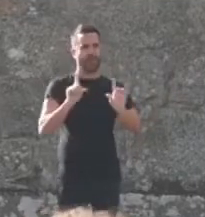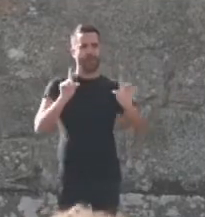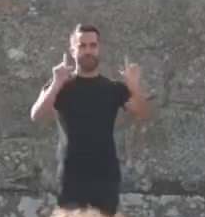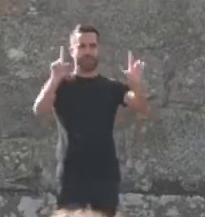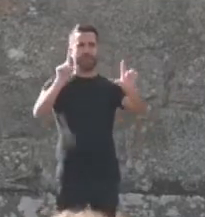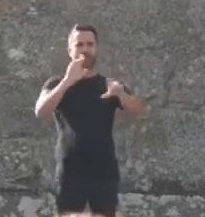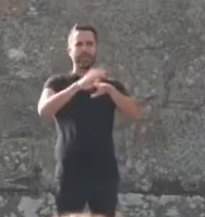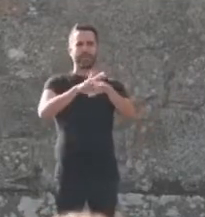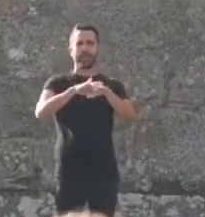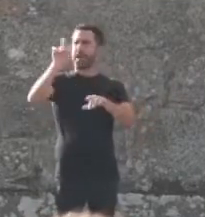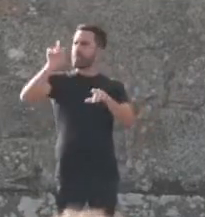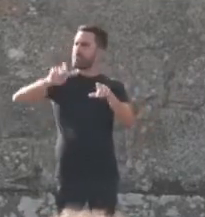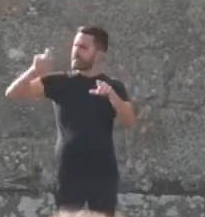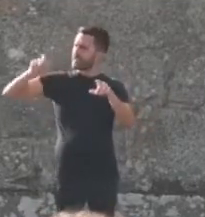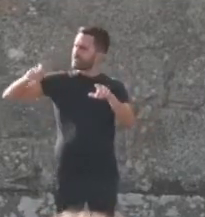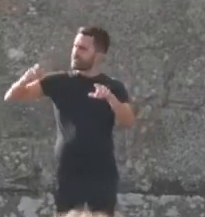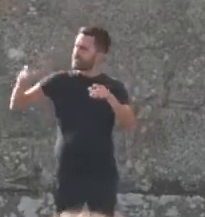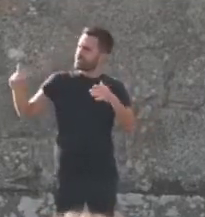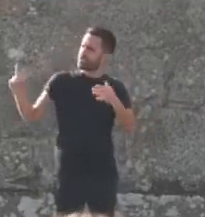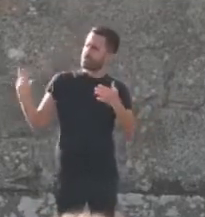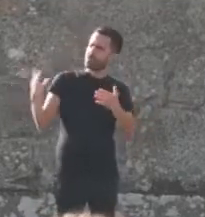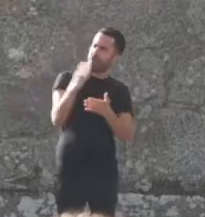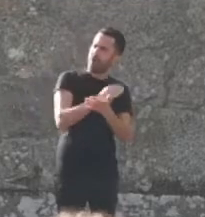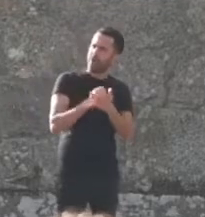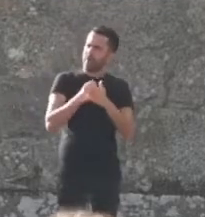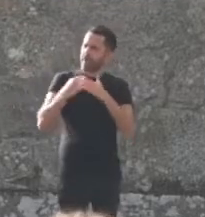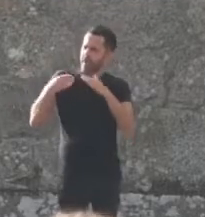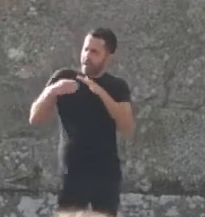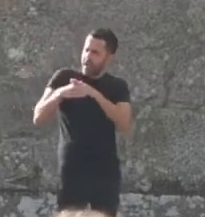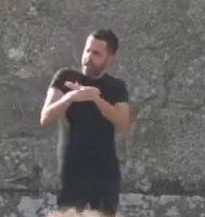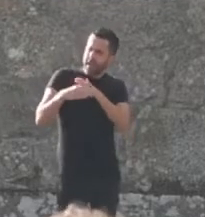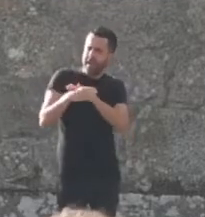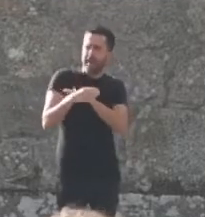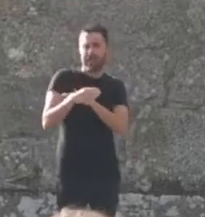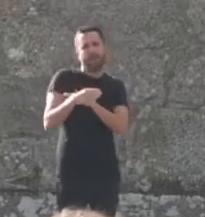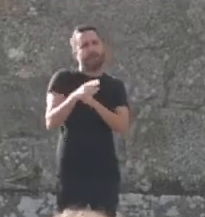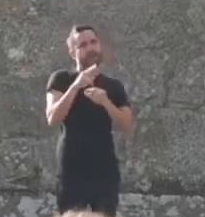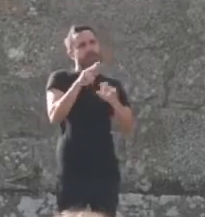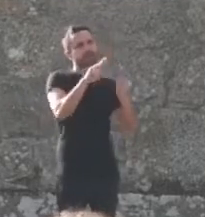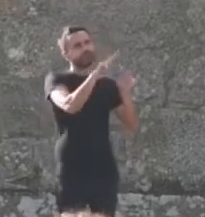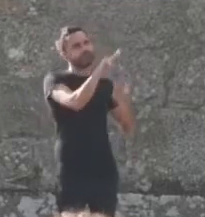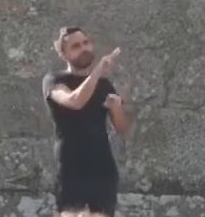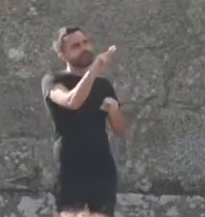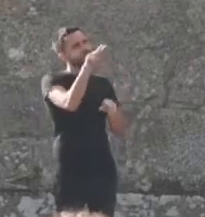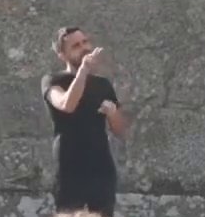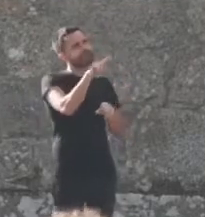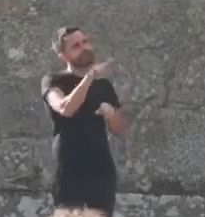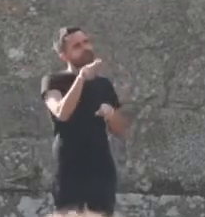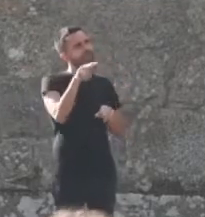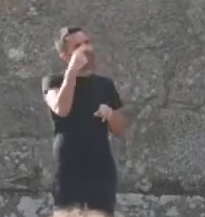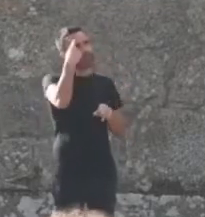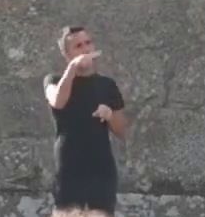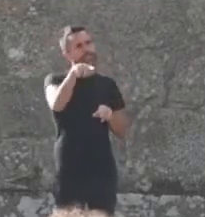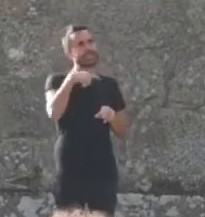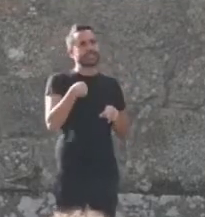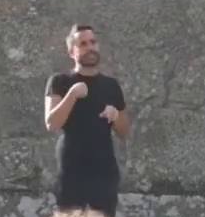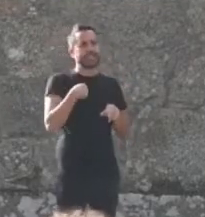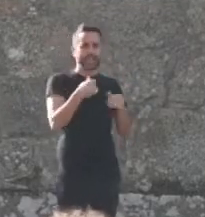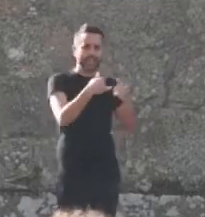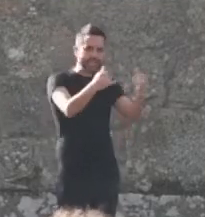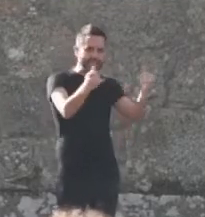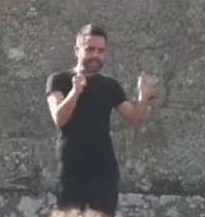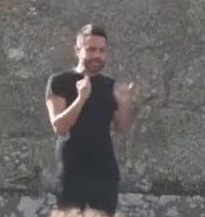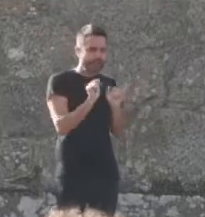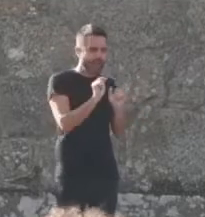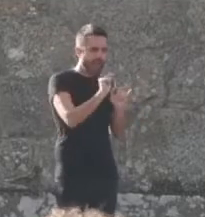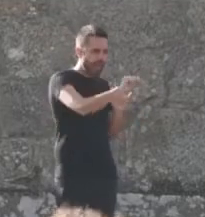todas as persoas que entrasen aquí puidesen lela e soubesen que en cada recanto desta